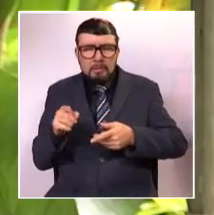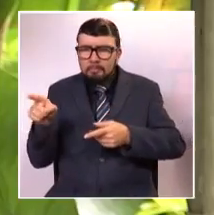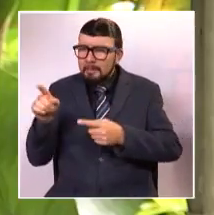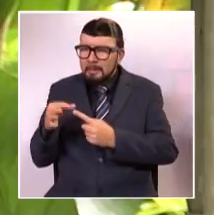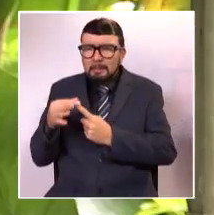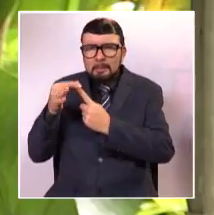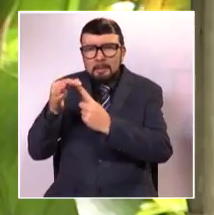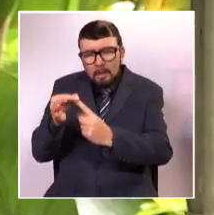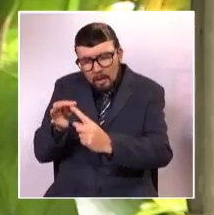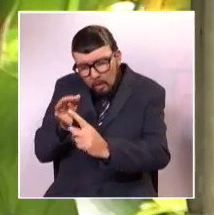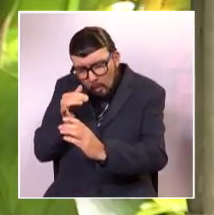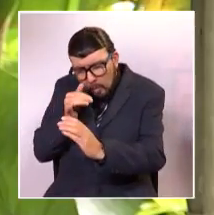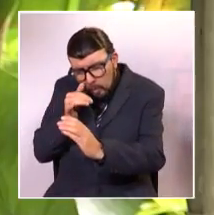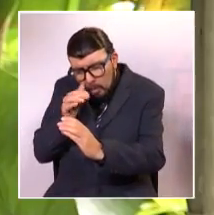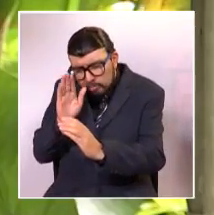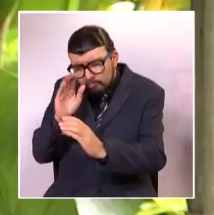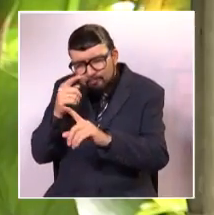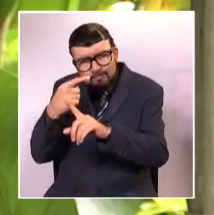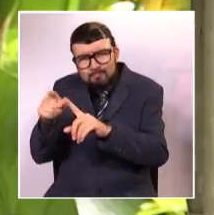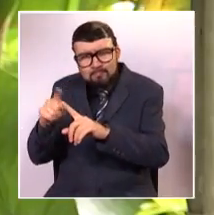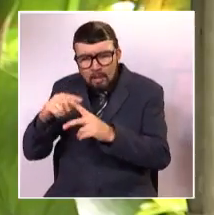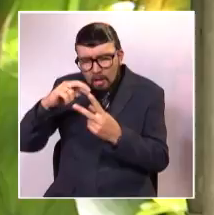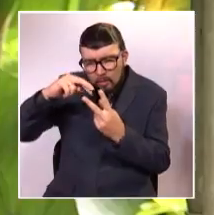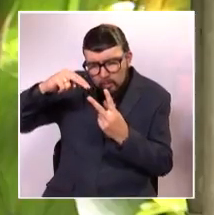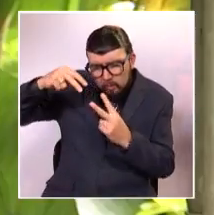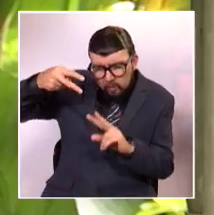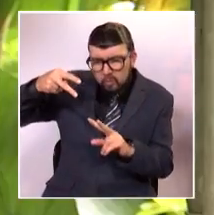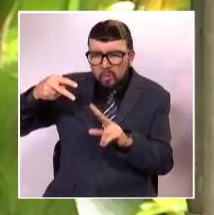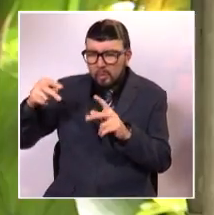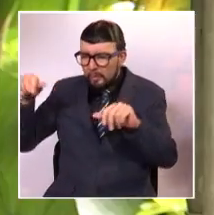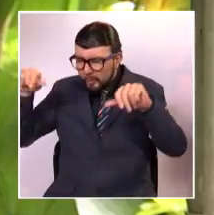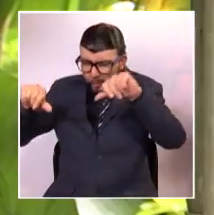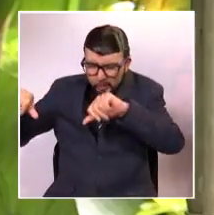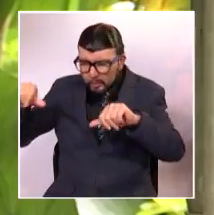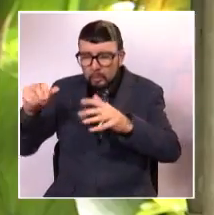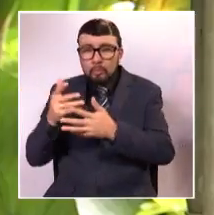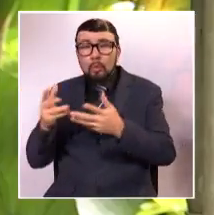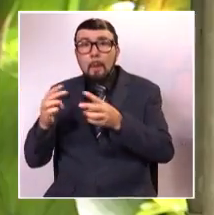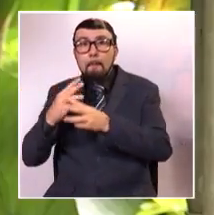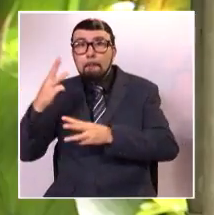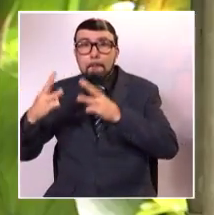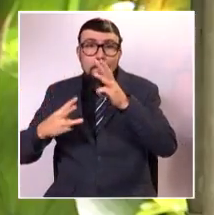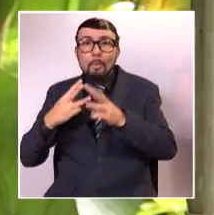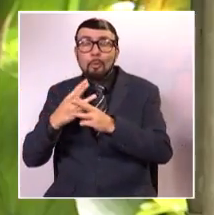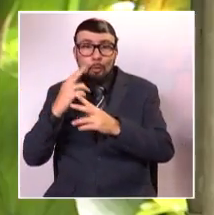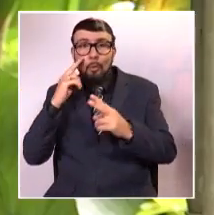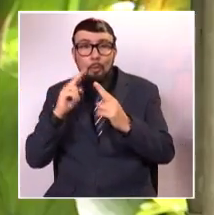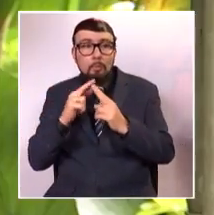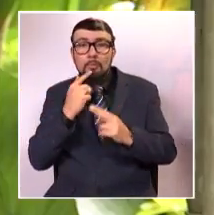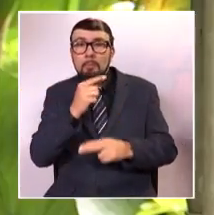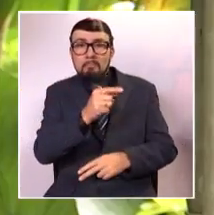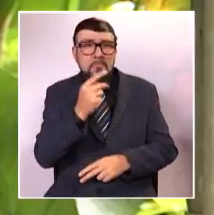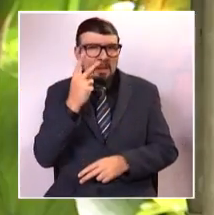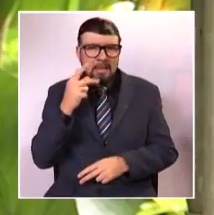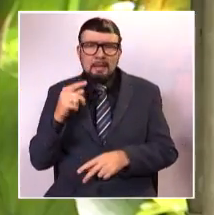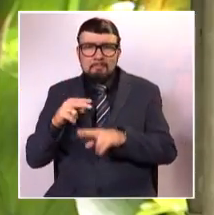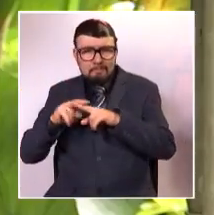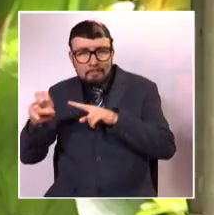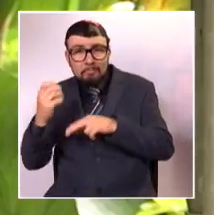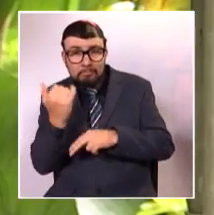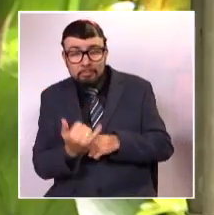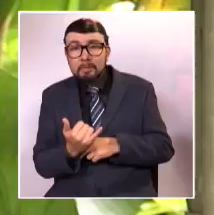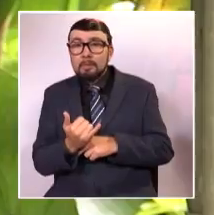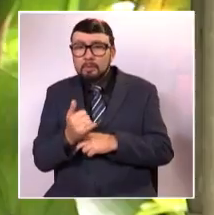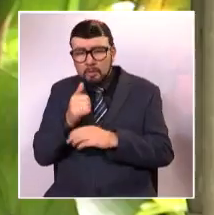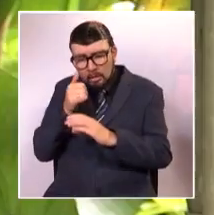decir, que en estos momentos están ya instauradas en casi todo el mundo. En Pereira y en Manizales hacemos